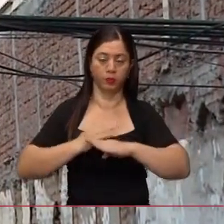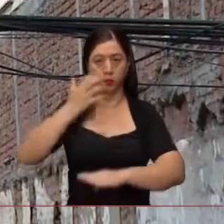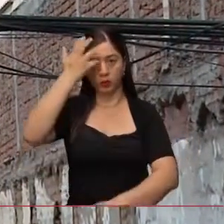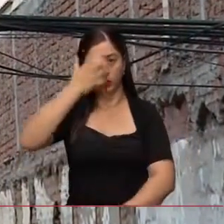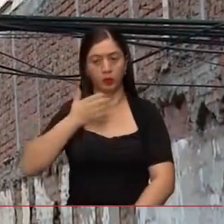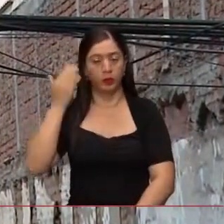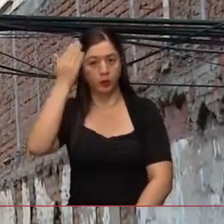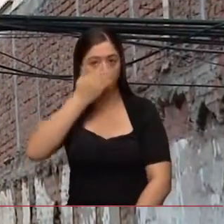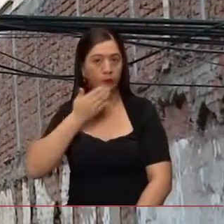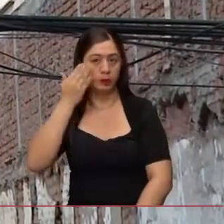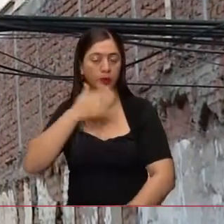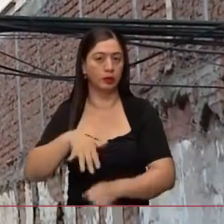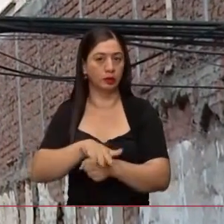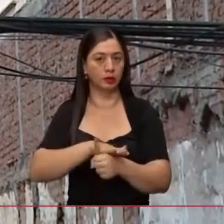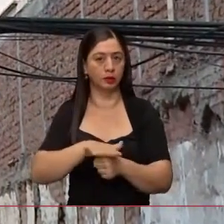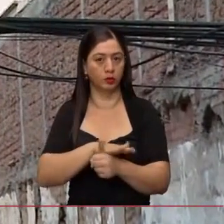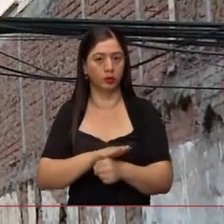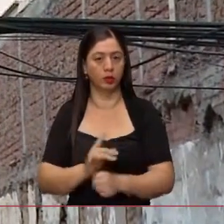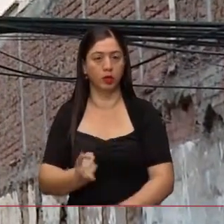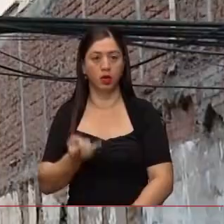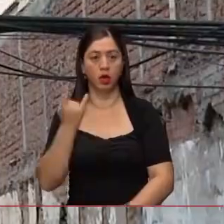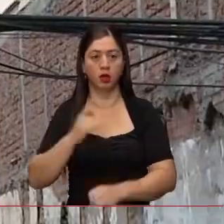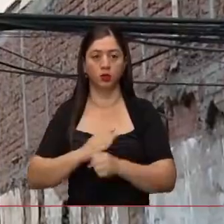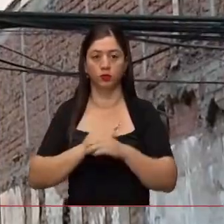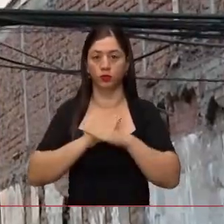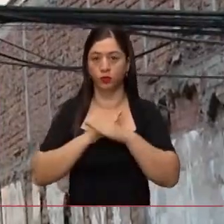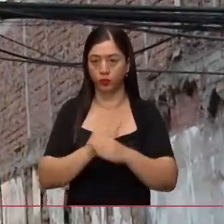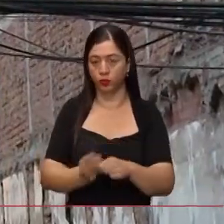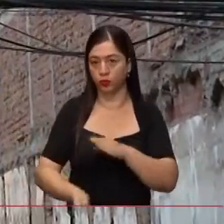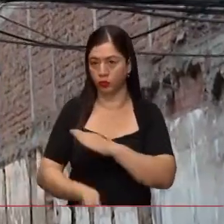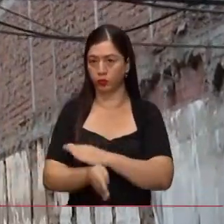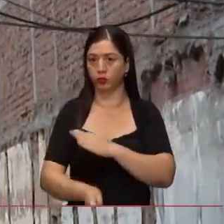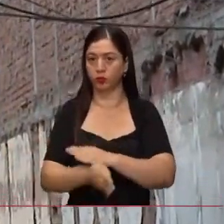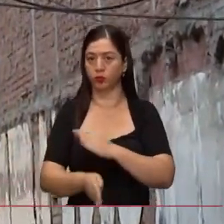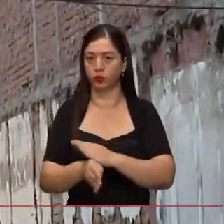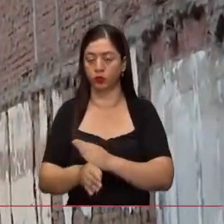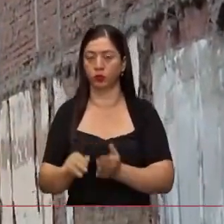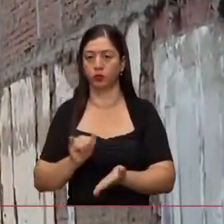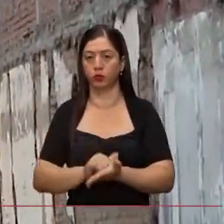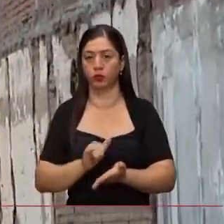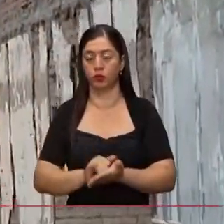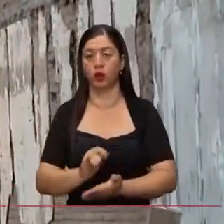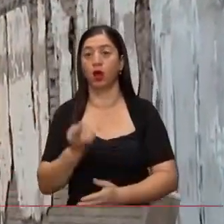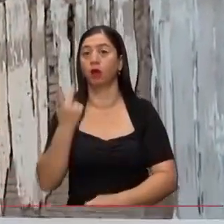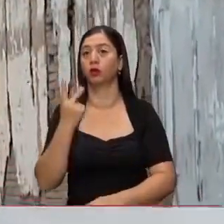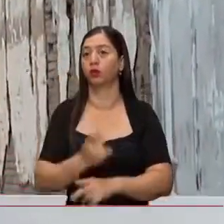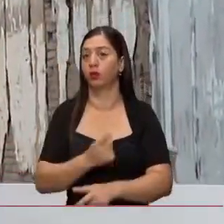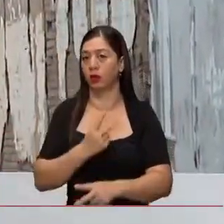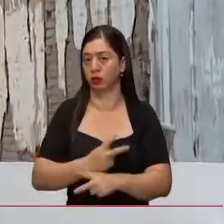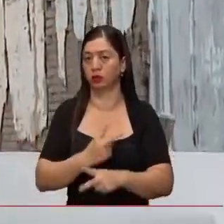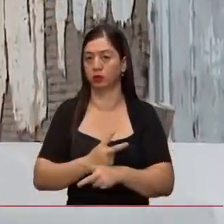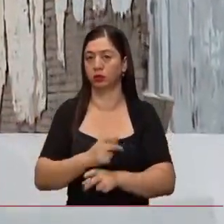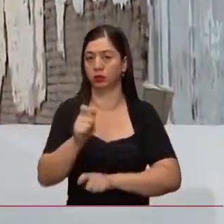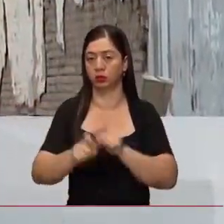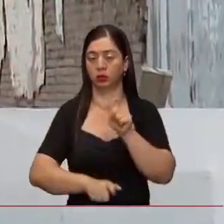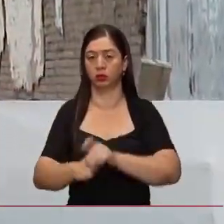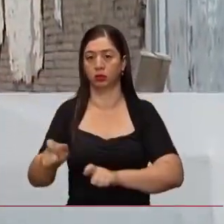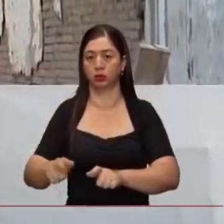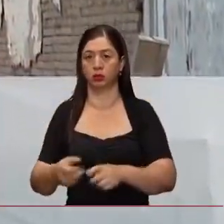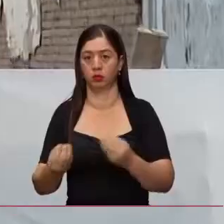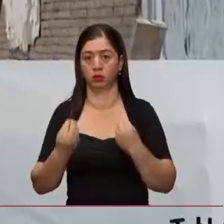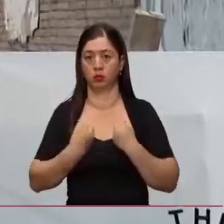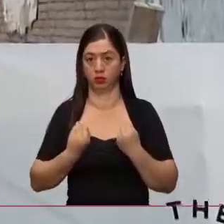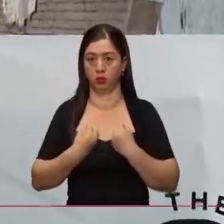la situación que se registró y que si esta situación continúa presentando algún riesgo para los habitantes de